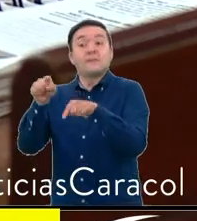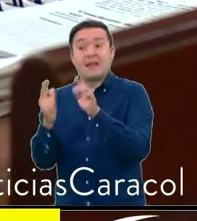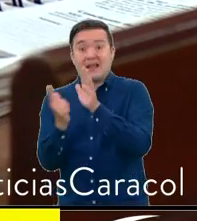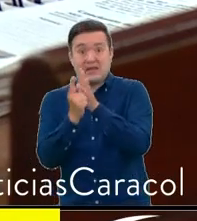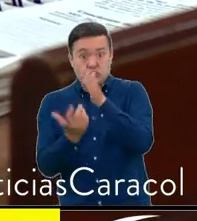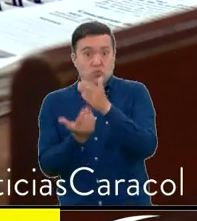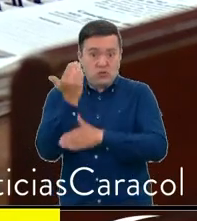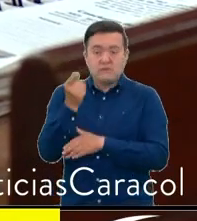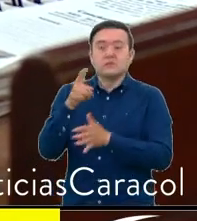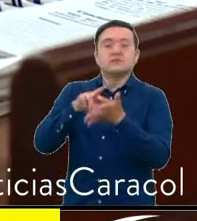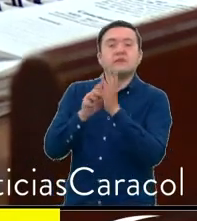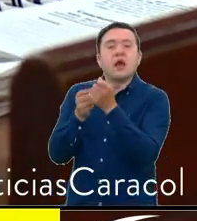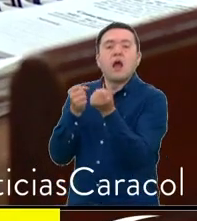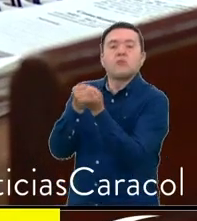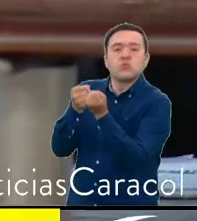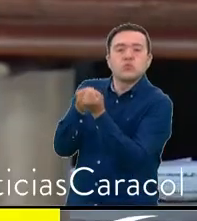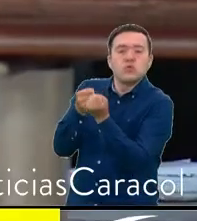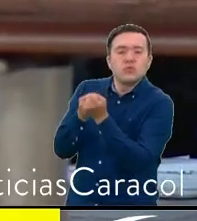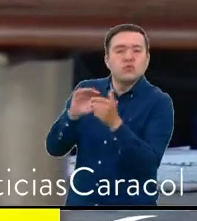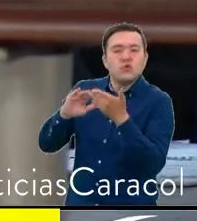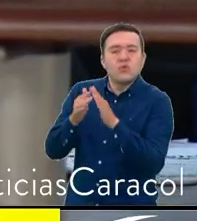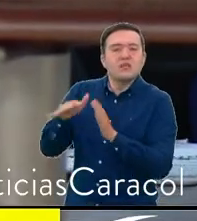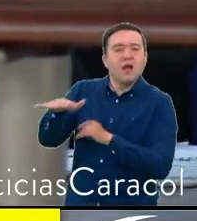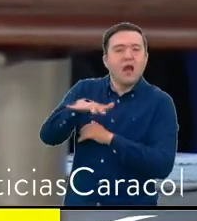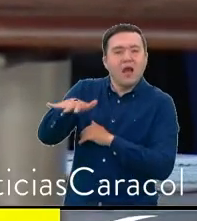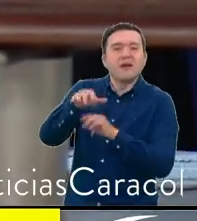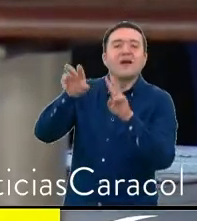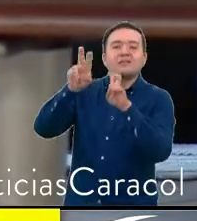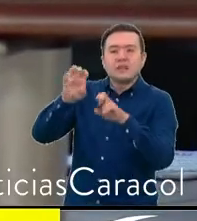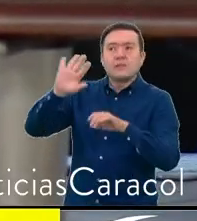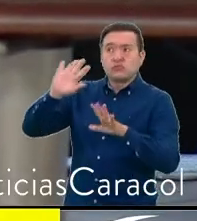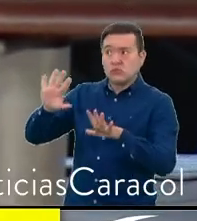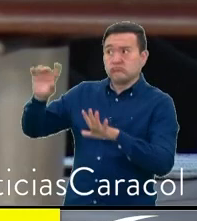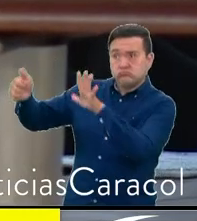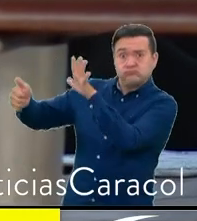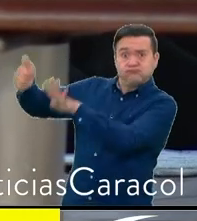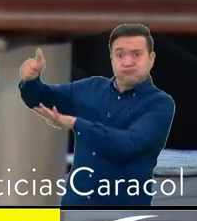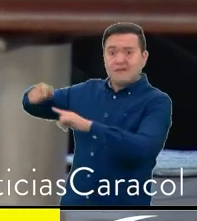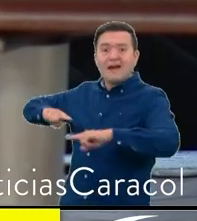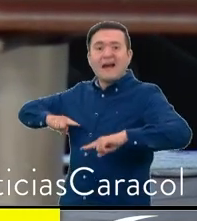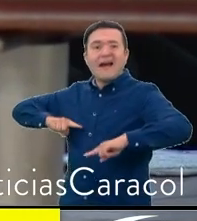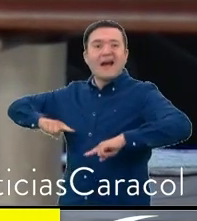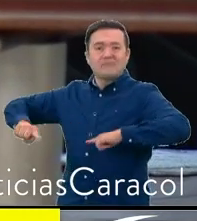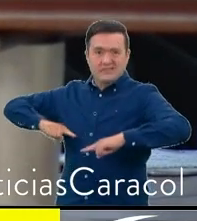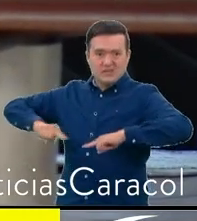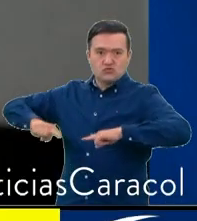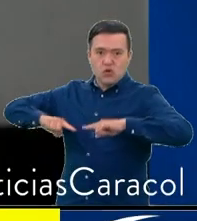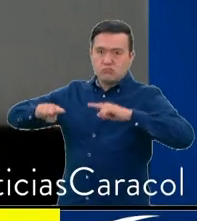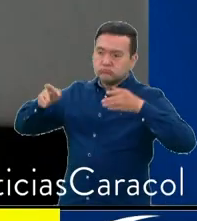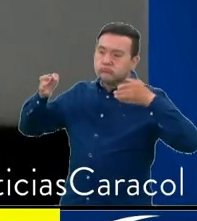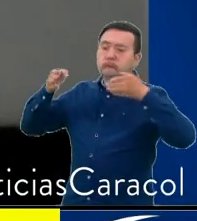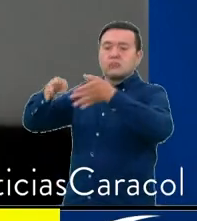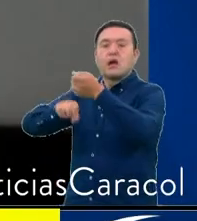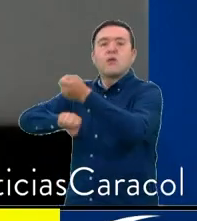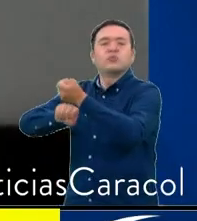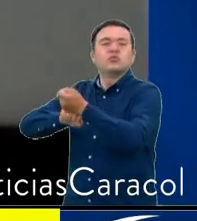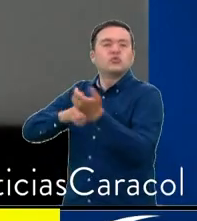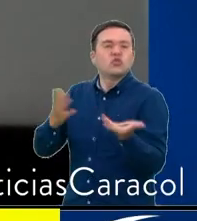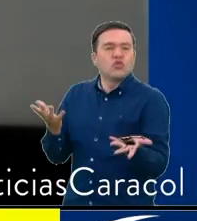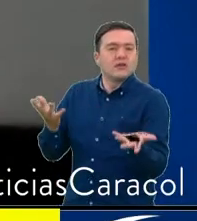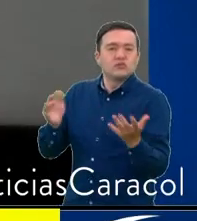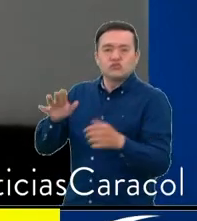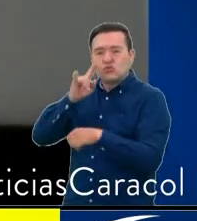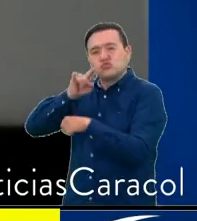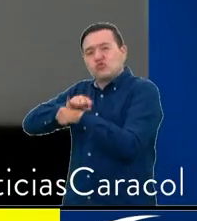a la comunidad ante las diferentes actuaciones administrativas, ante la Superintendencia de Industria y Comercio,